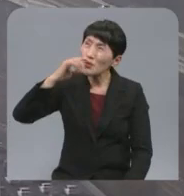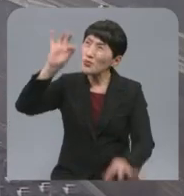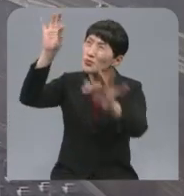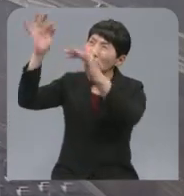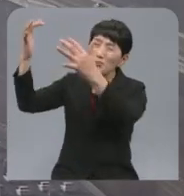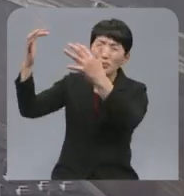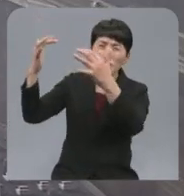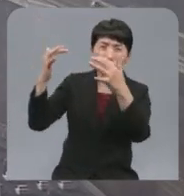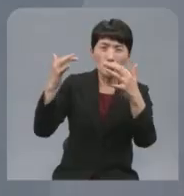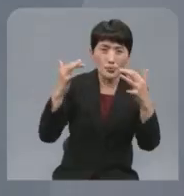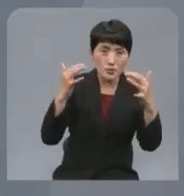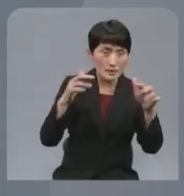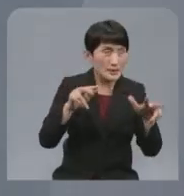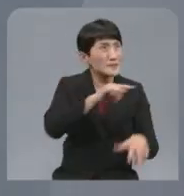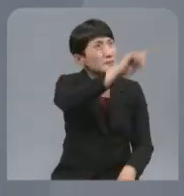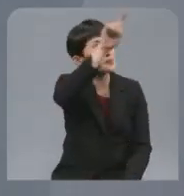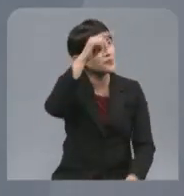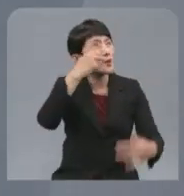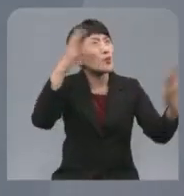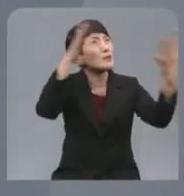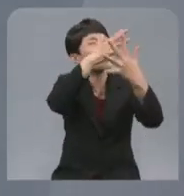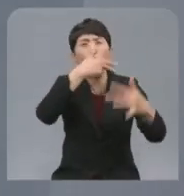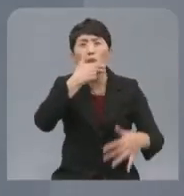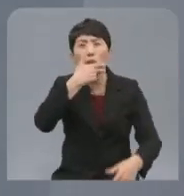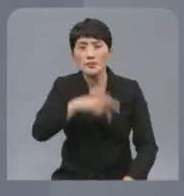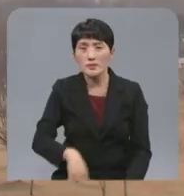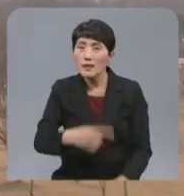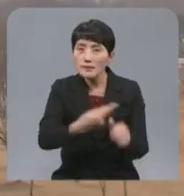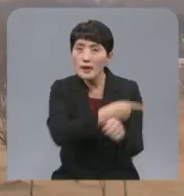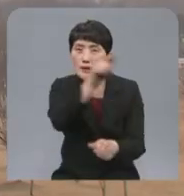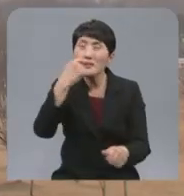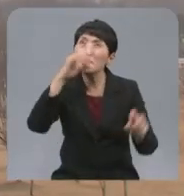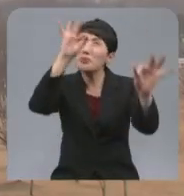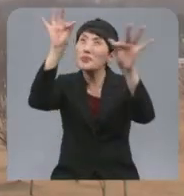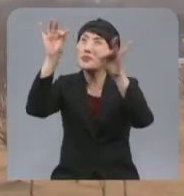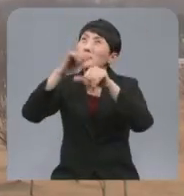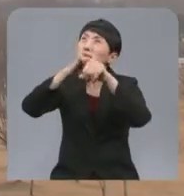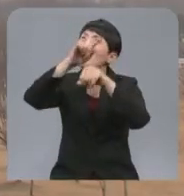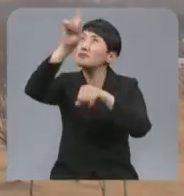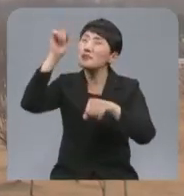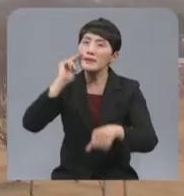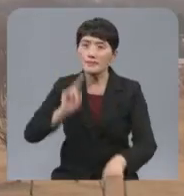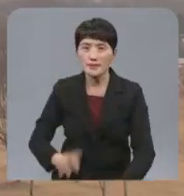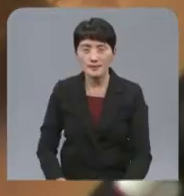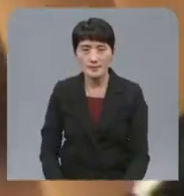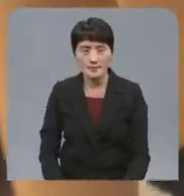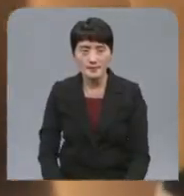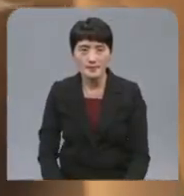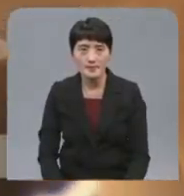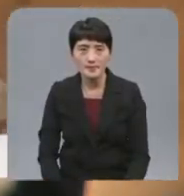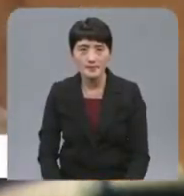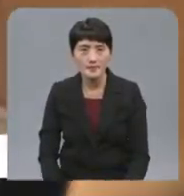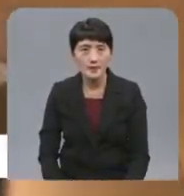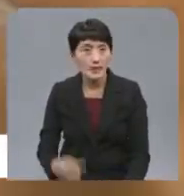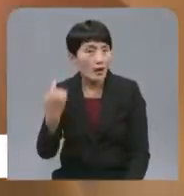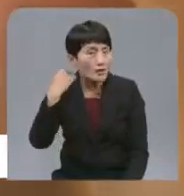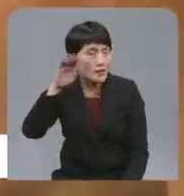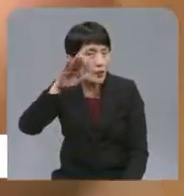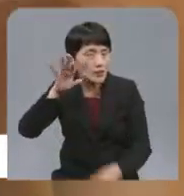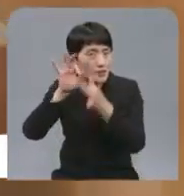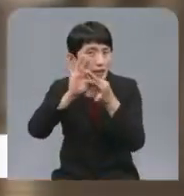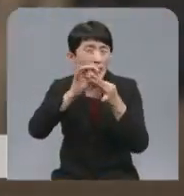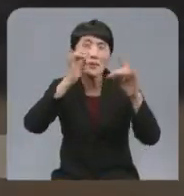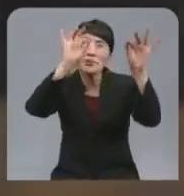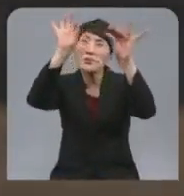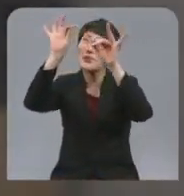a cuyo efecto se suma la llegada de contaminantes procedentes del extranjero concretamente de China antes de fenómeno las